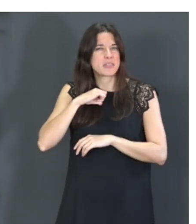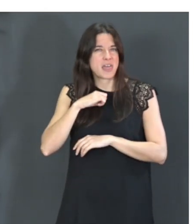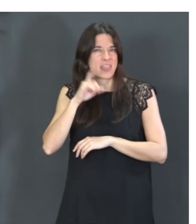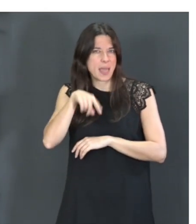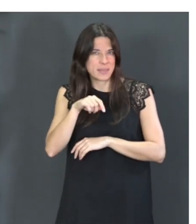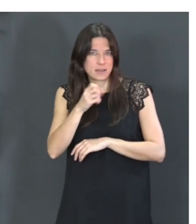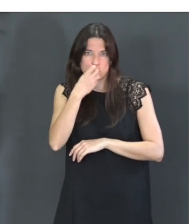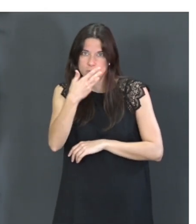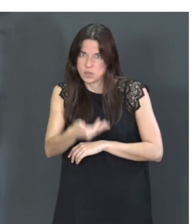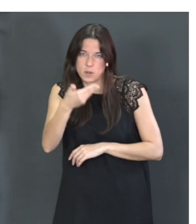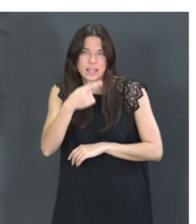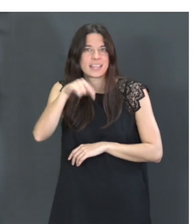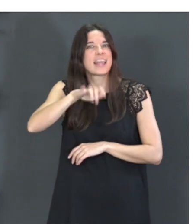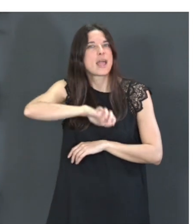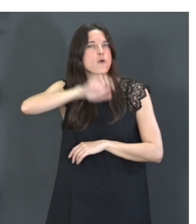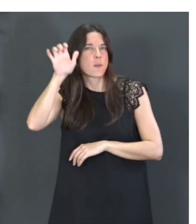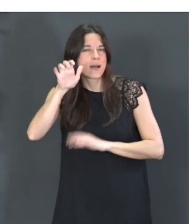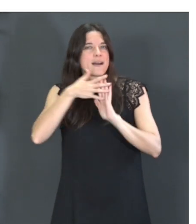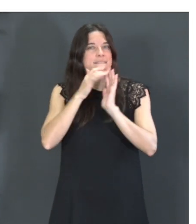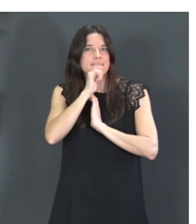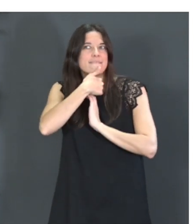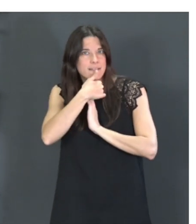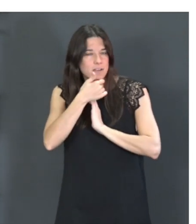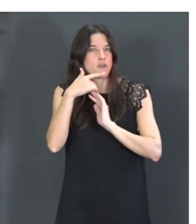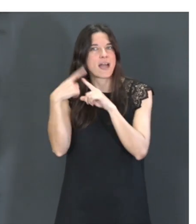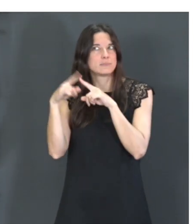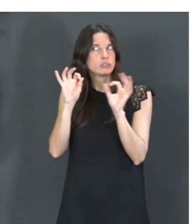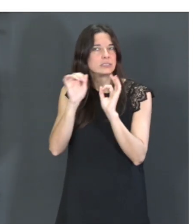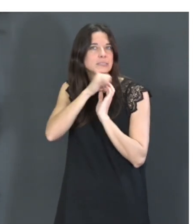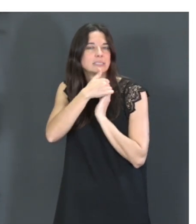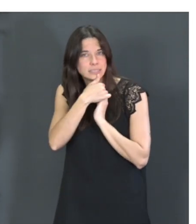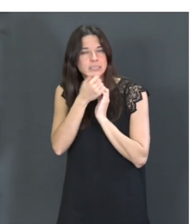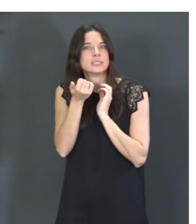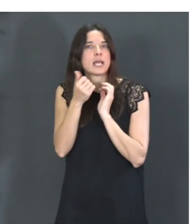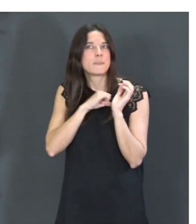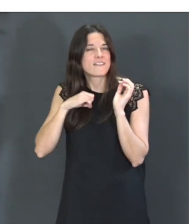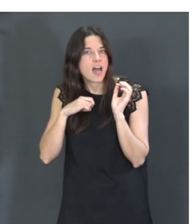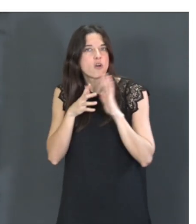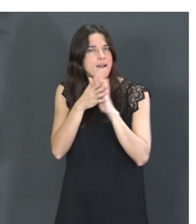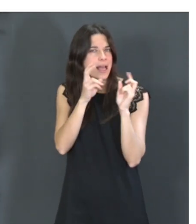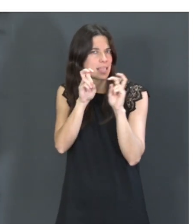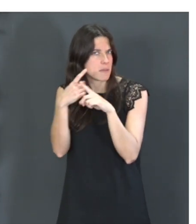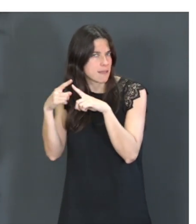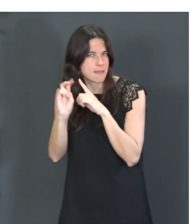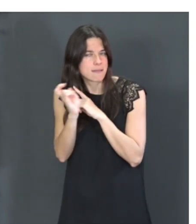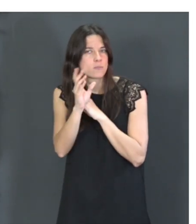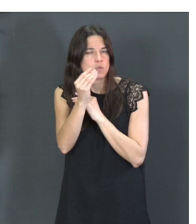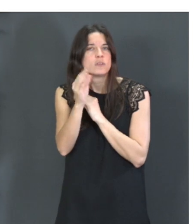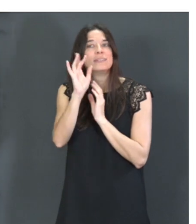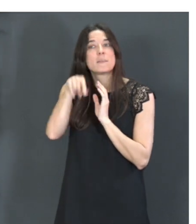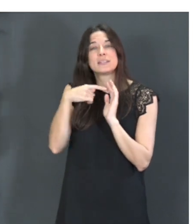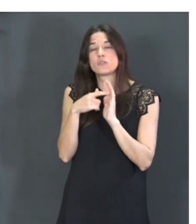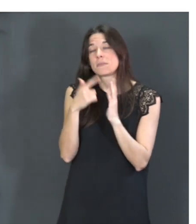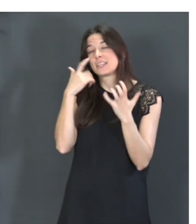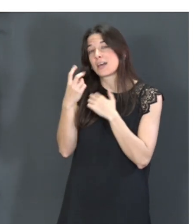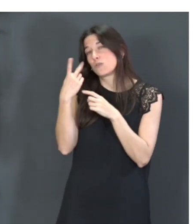aquí en Europa, pues se presta mucha atención a estos aspectos y se habla mucho de ellos. Pero yo destacaría otras dos cosas que no se